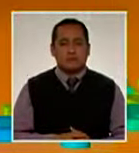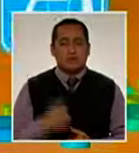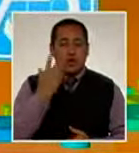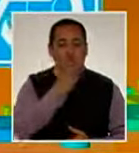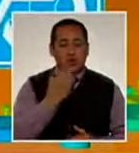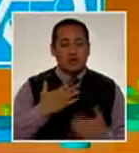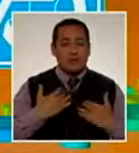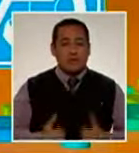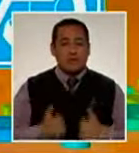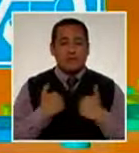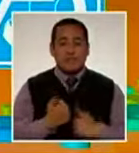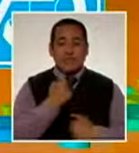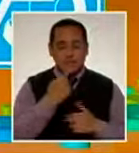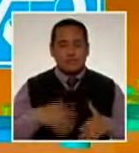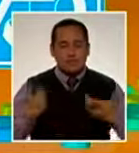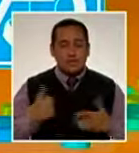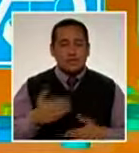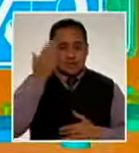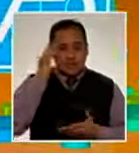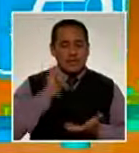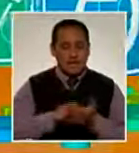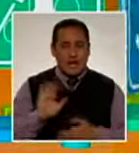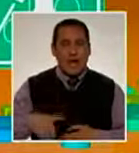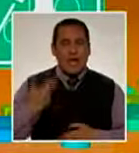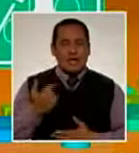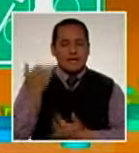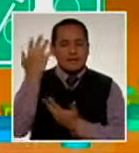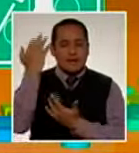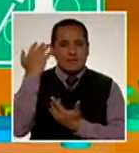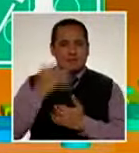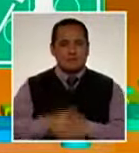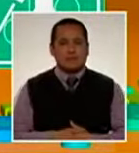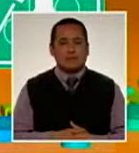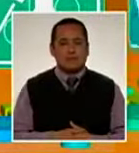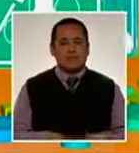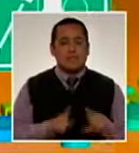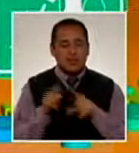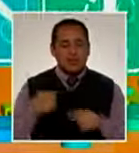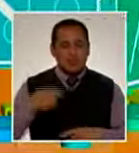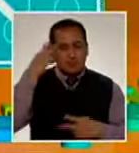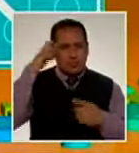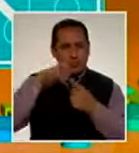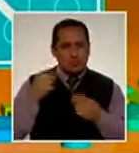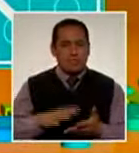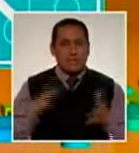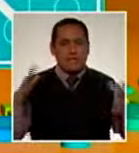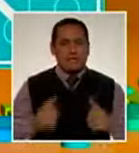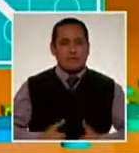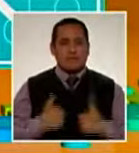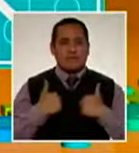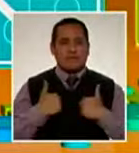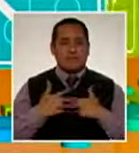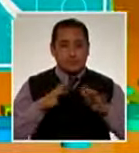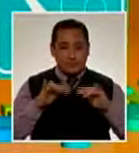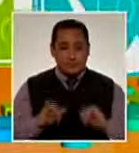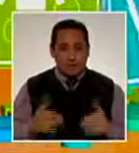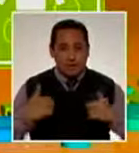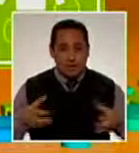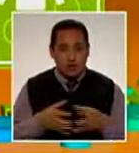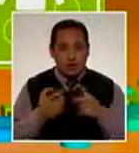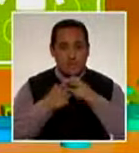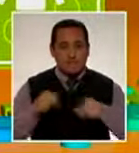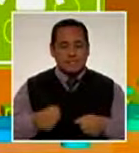Lo bonito de mi vida es que uno puede saber que hay esperanza y hay un propósito más grande para mi vida. Quédese con